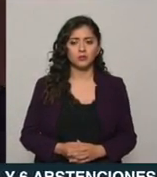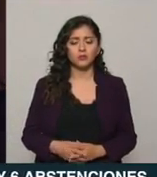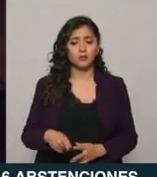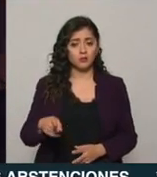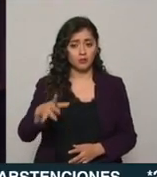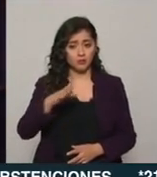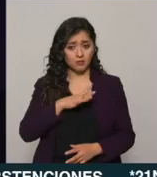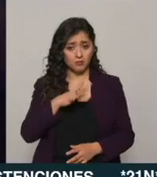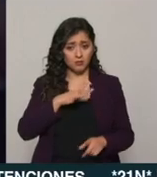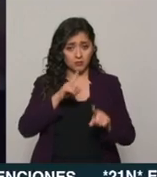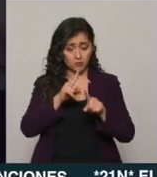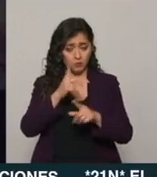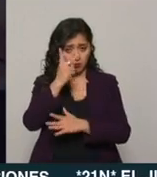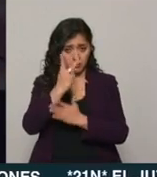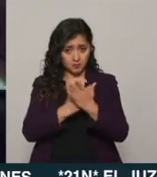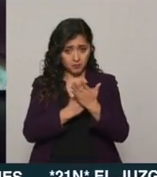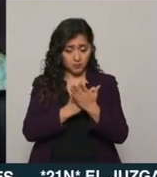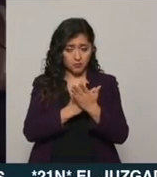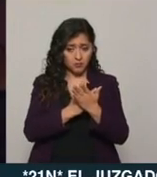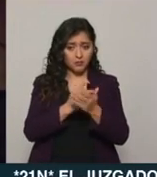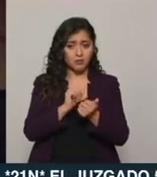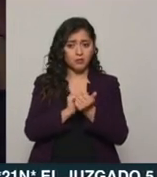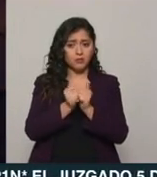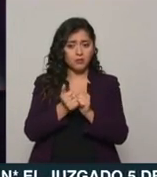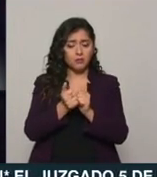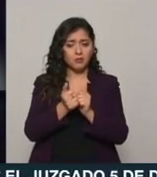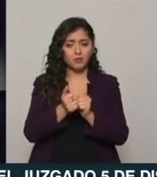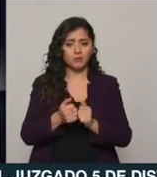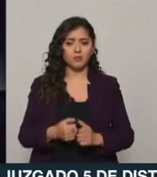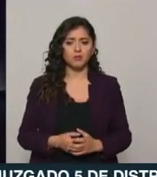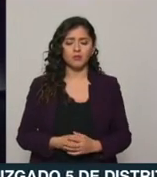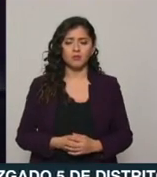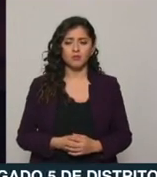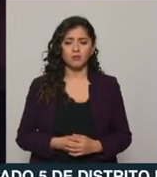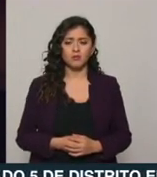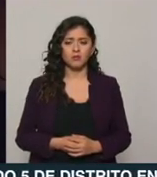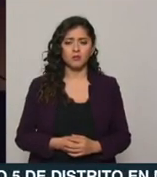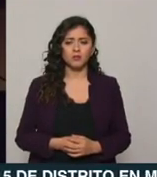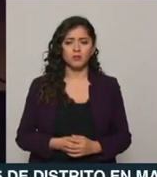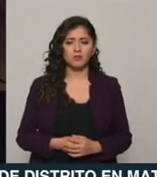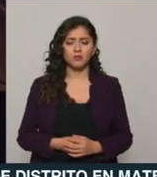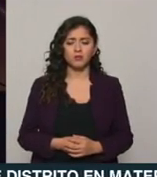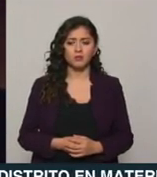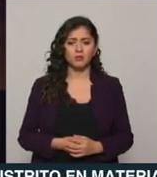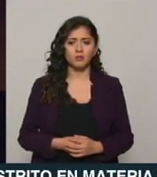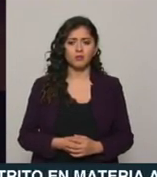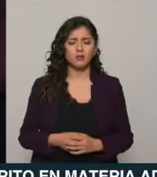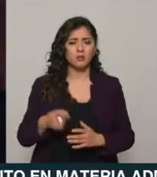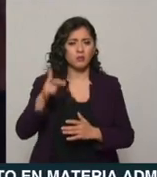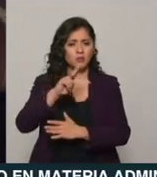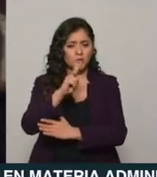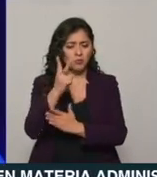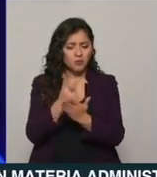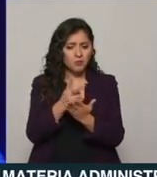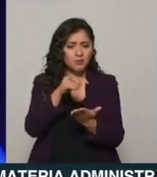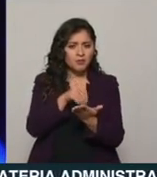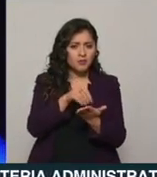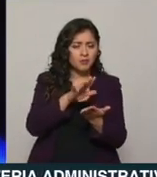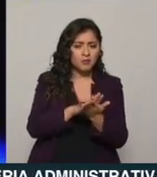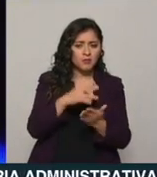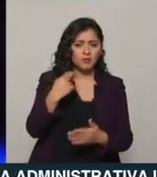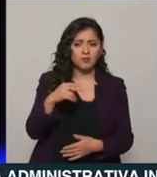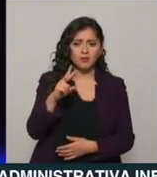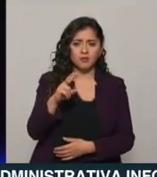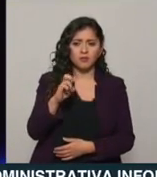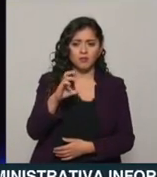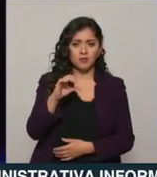guía principalmente del proyecto, que es un programa de residencias artísticas, donde tenemos a 4